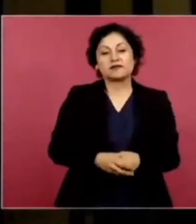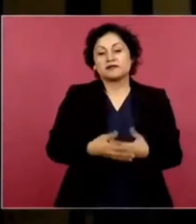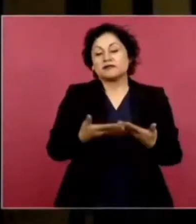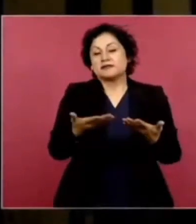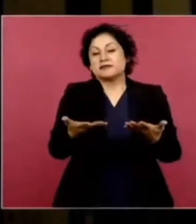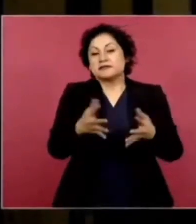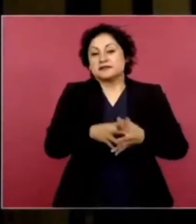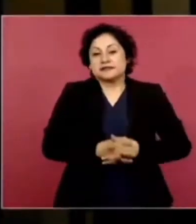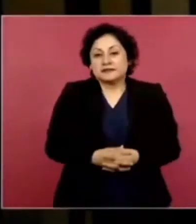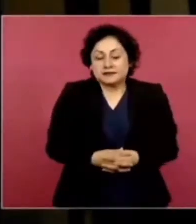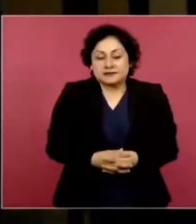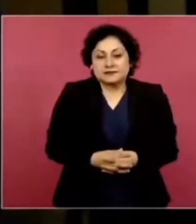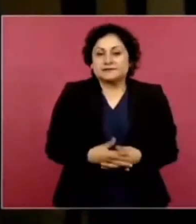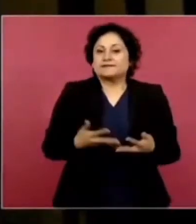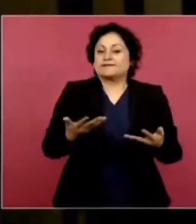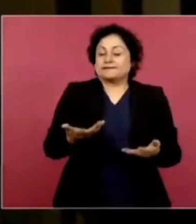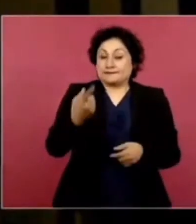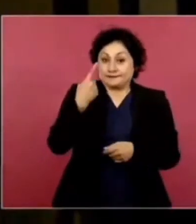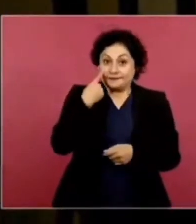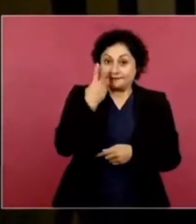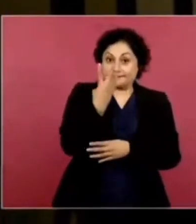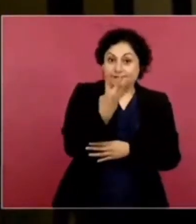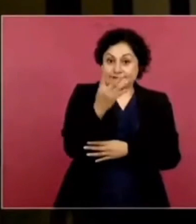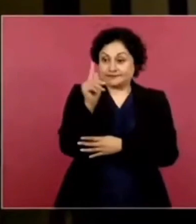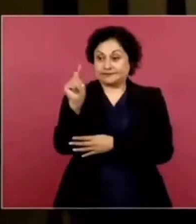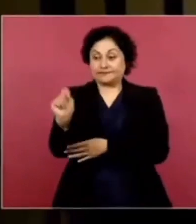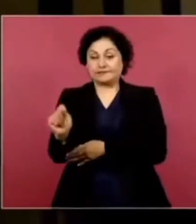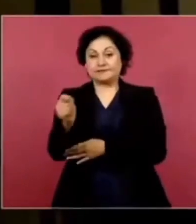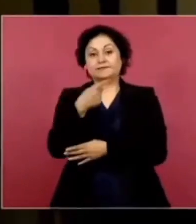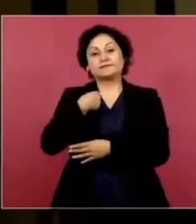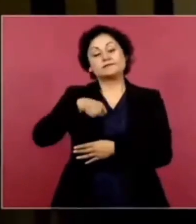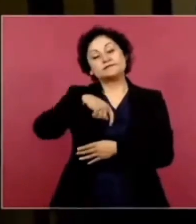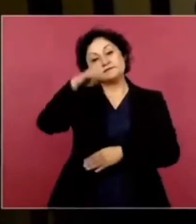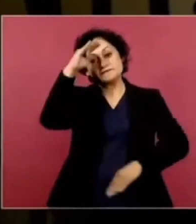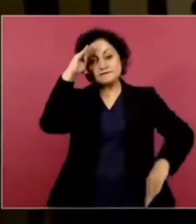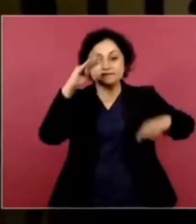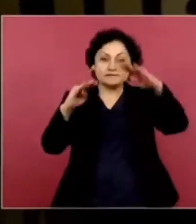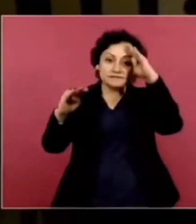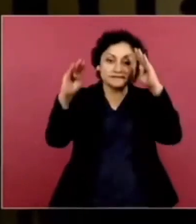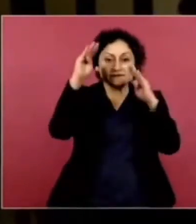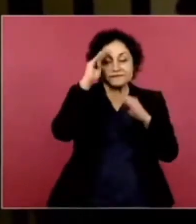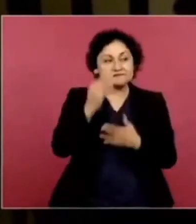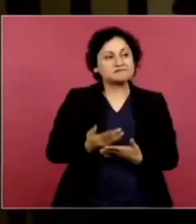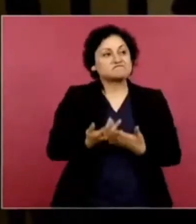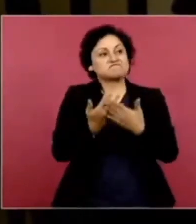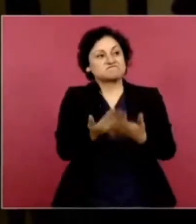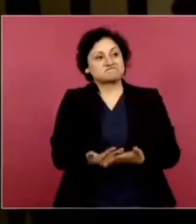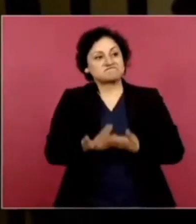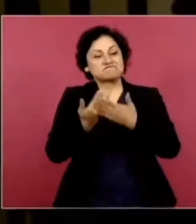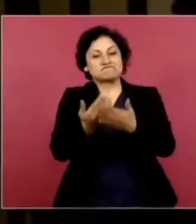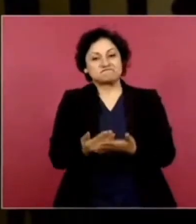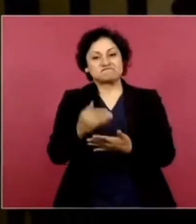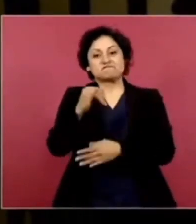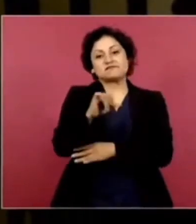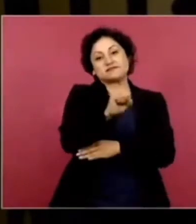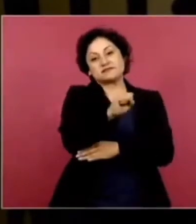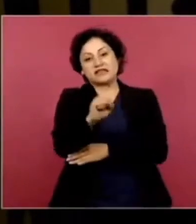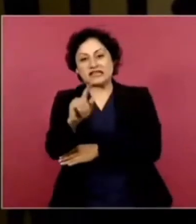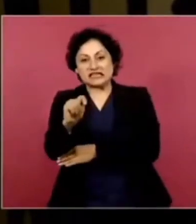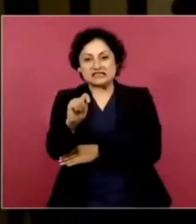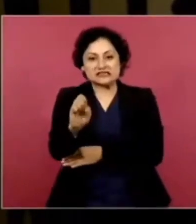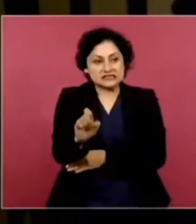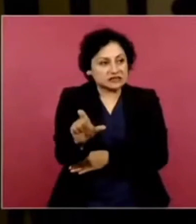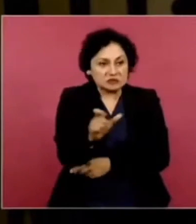Dentro de la cuarta transformación decíamos, ¿y cuándo llega el ISSSTE? ¿Cuándo llega la transformación al ISSSTE que